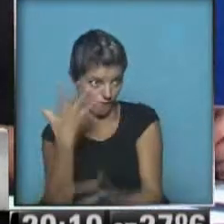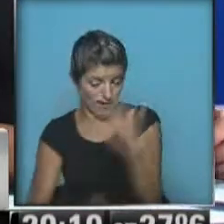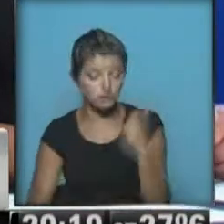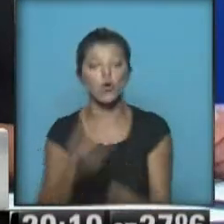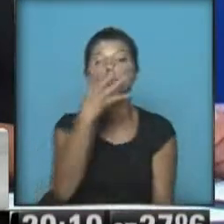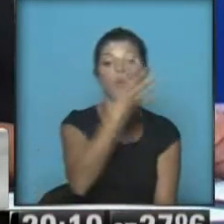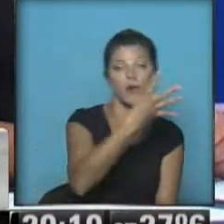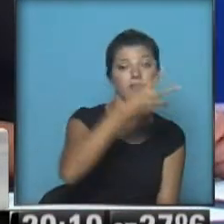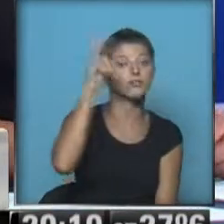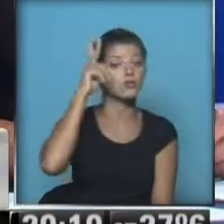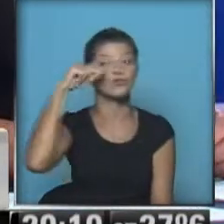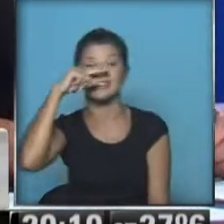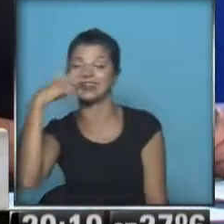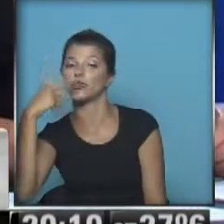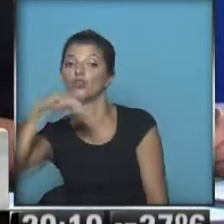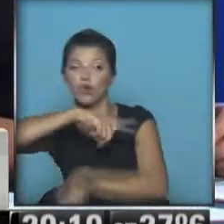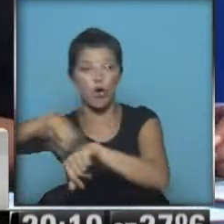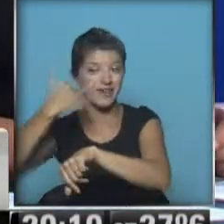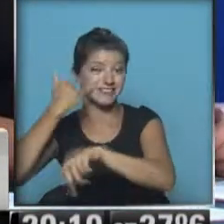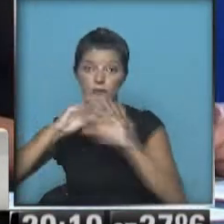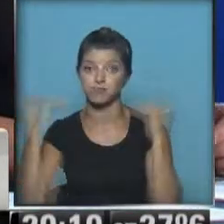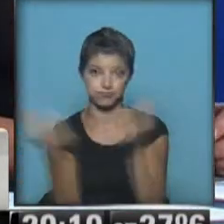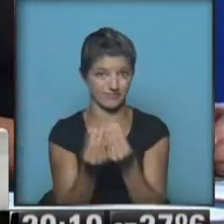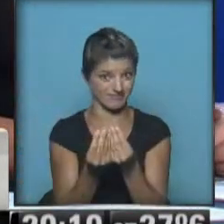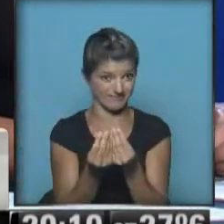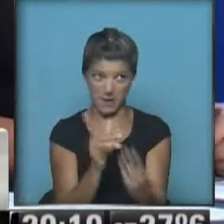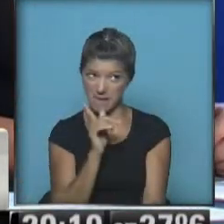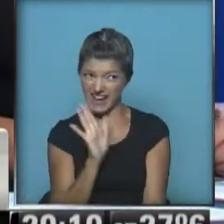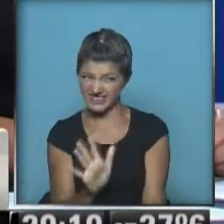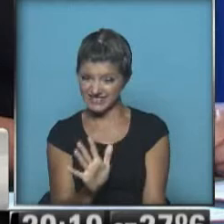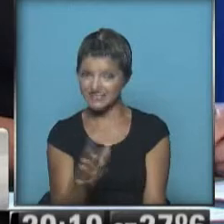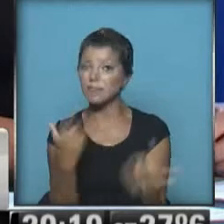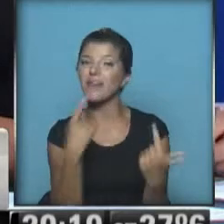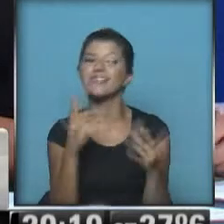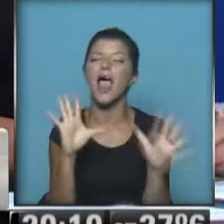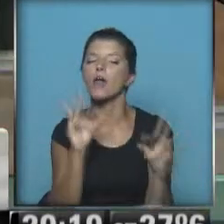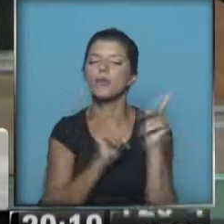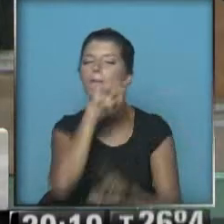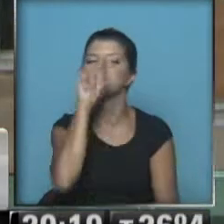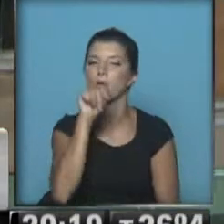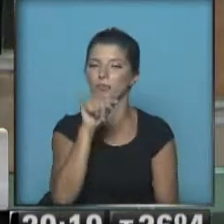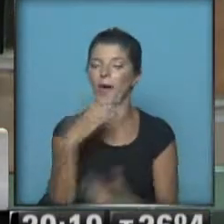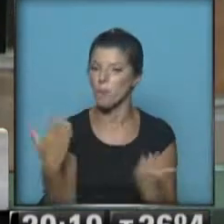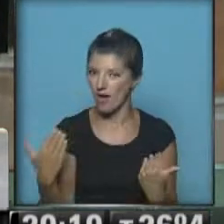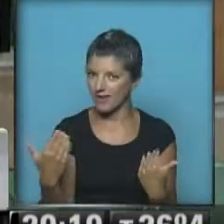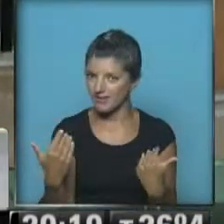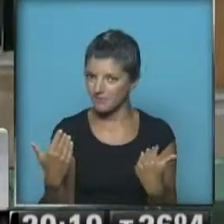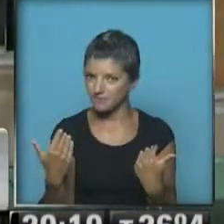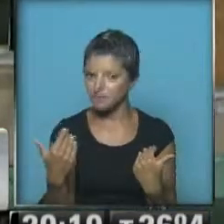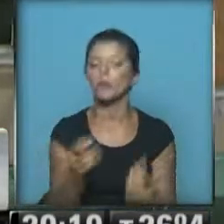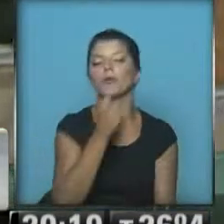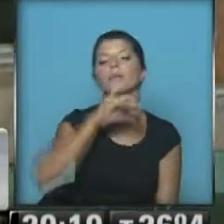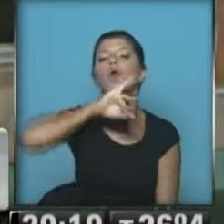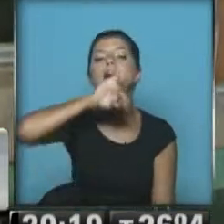48, 72 horas a más tardar. ¿Se puede develar alguna de las preguntas de esta encuesta? Es decir, el grado de